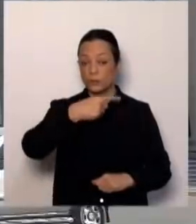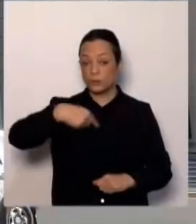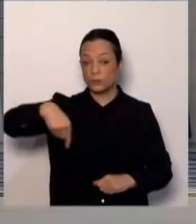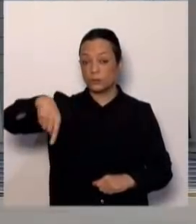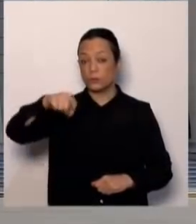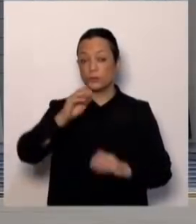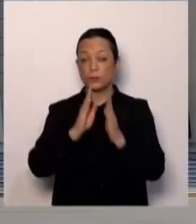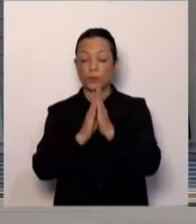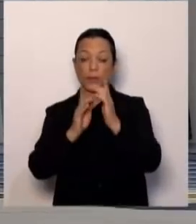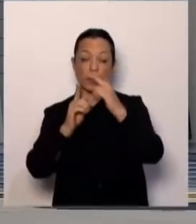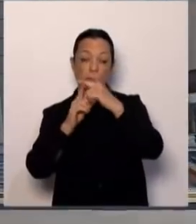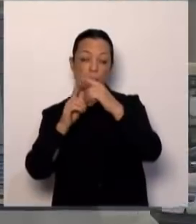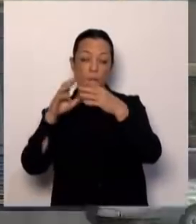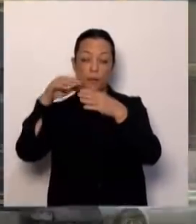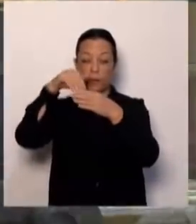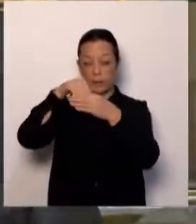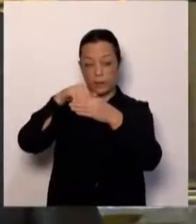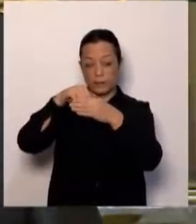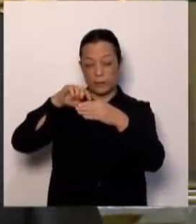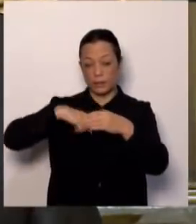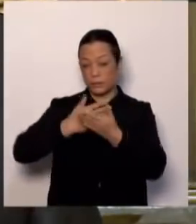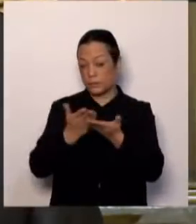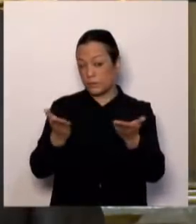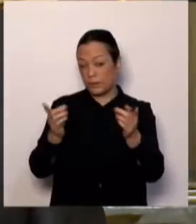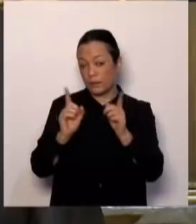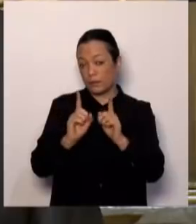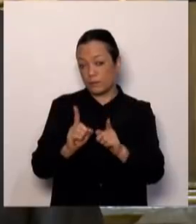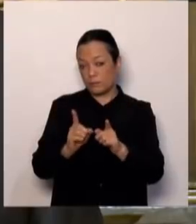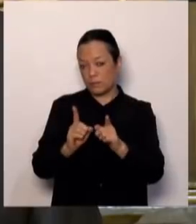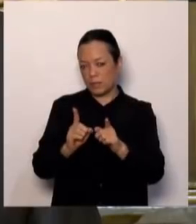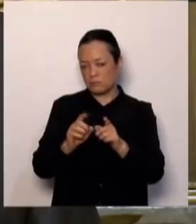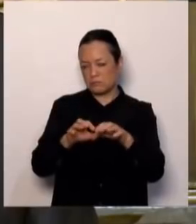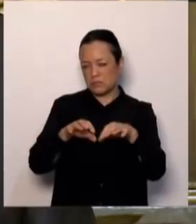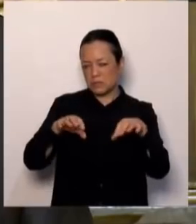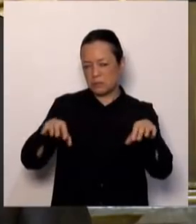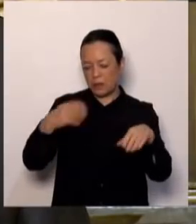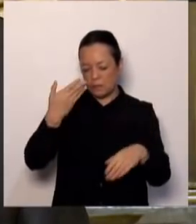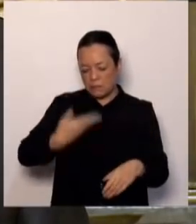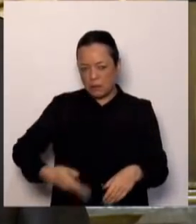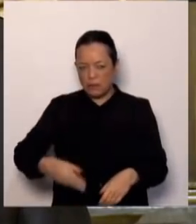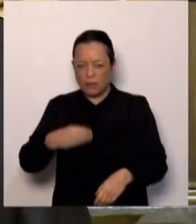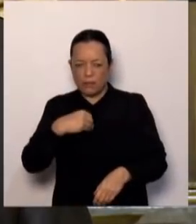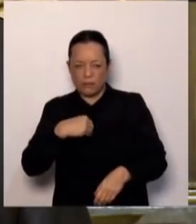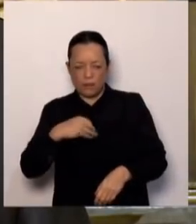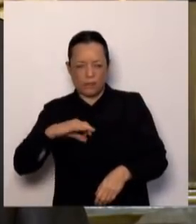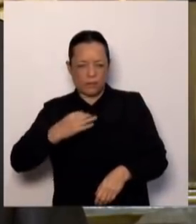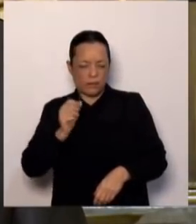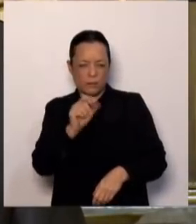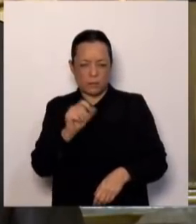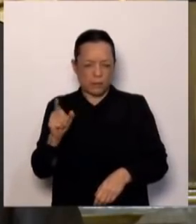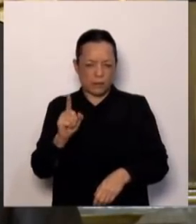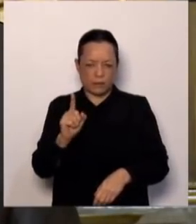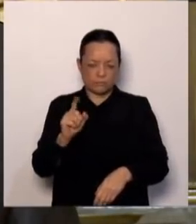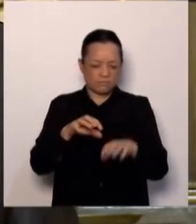Nosotros somos a la vez miembros de la Iglesia y de la sociedad civil. No podemos separar nuestra condición de cristianos de nuestra condición